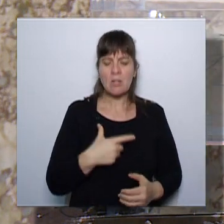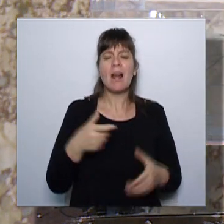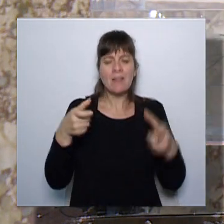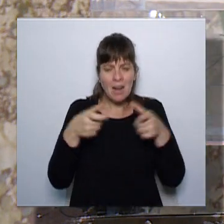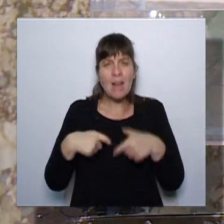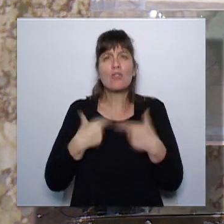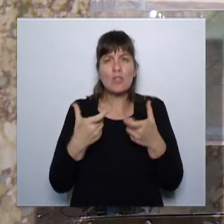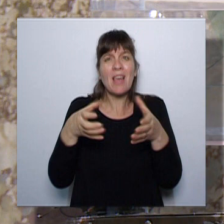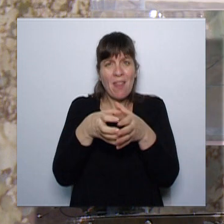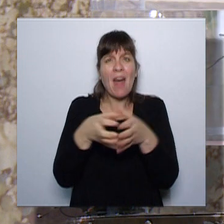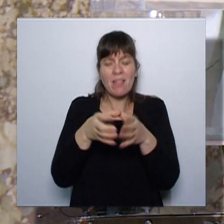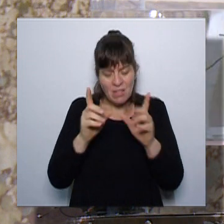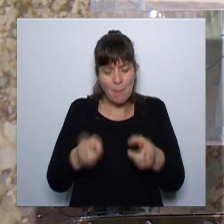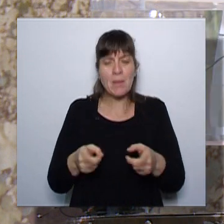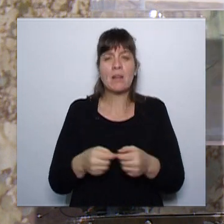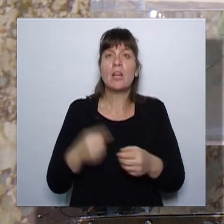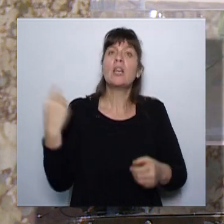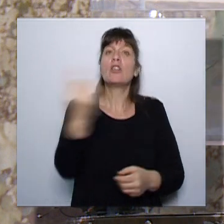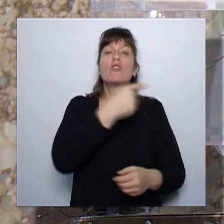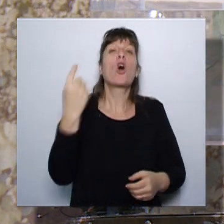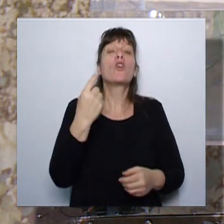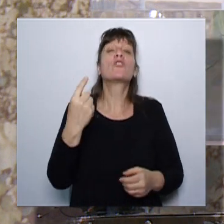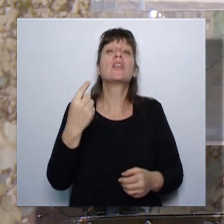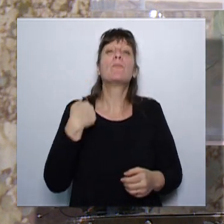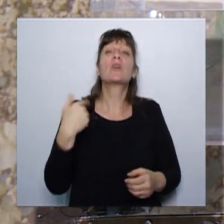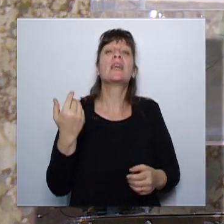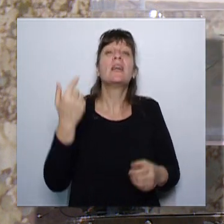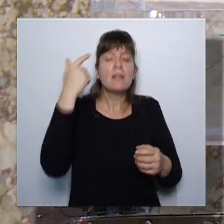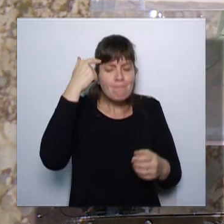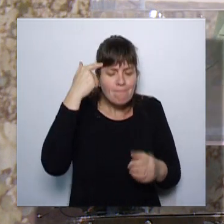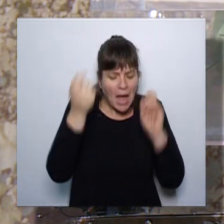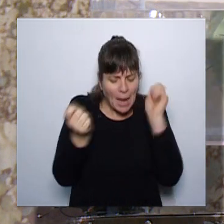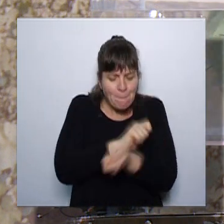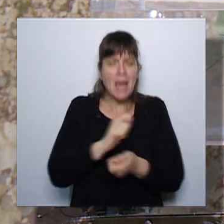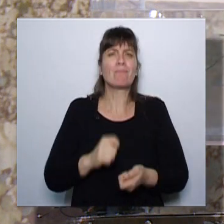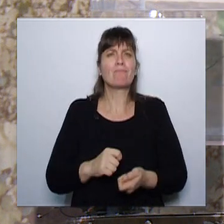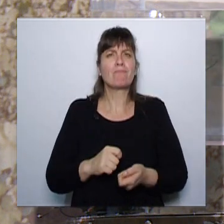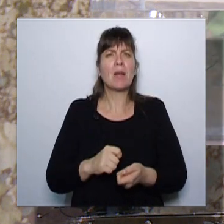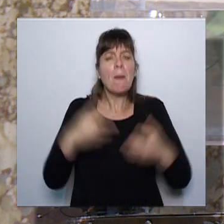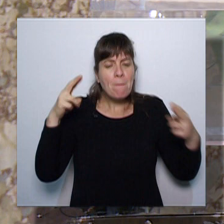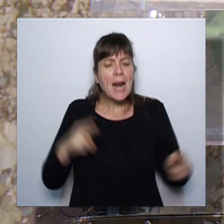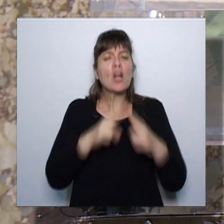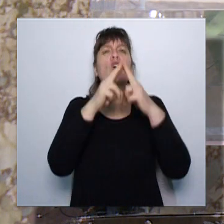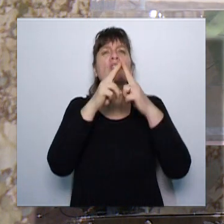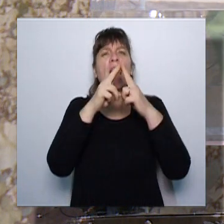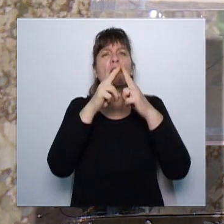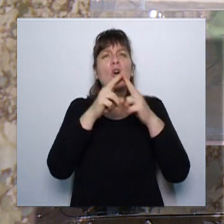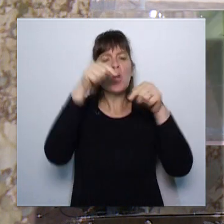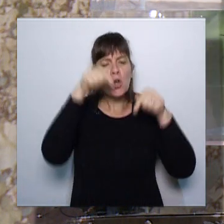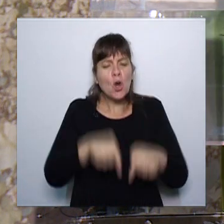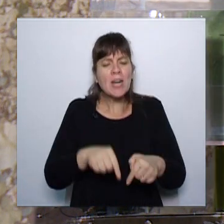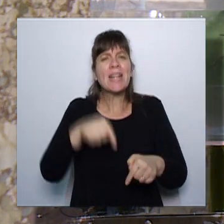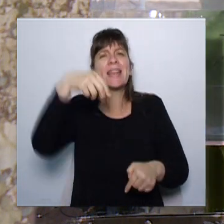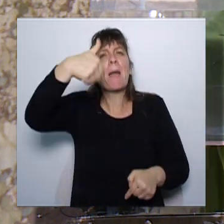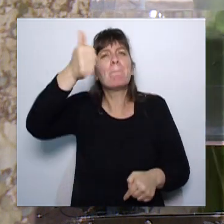sociedad y eso es a lo que todos tenemos que llamar a convertirnos para encontrarnos con